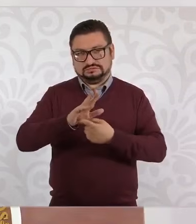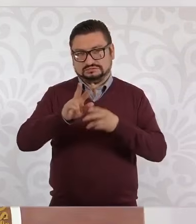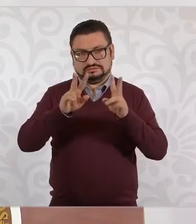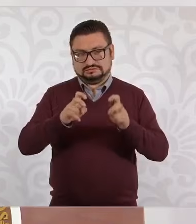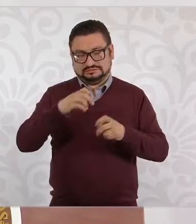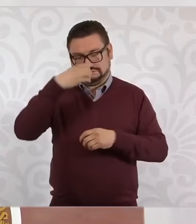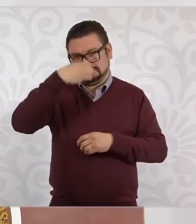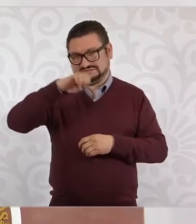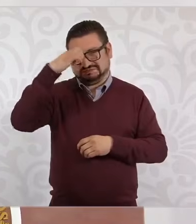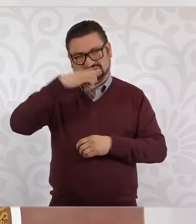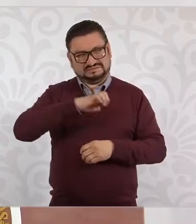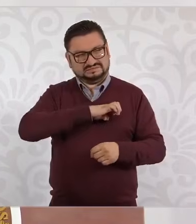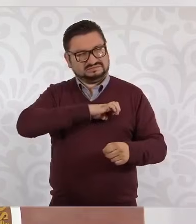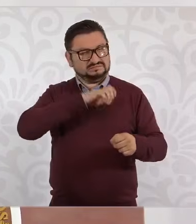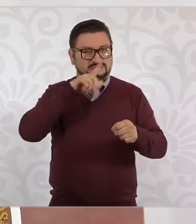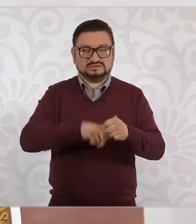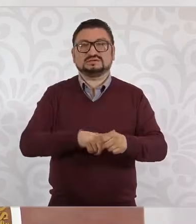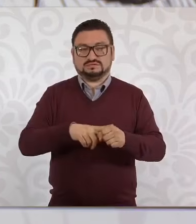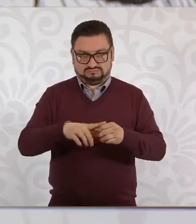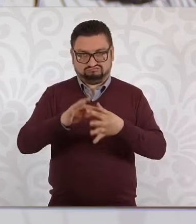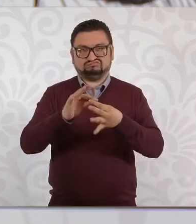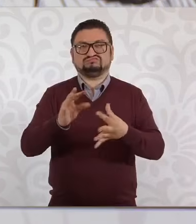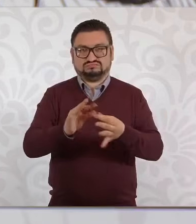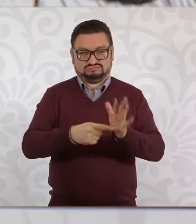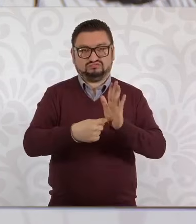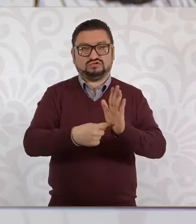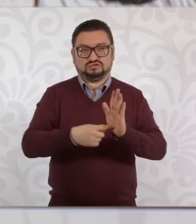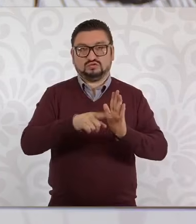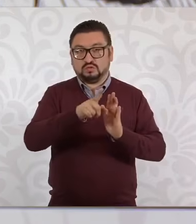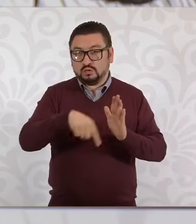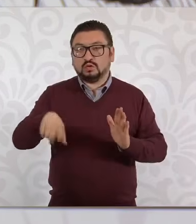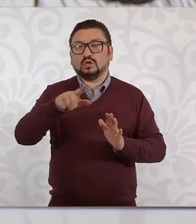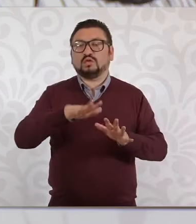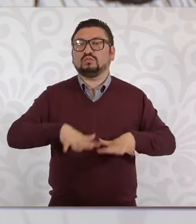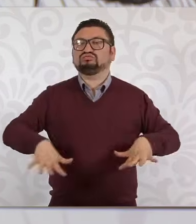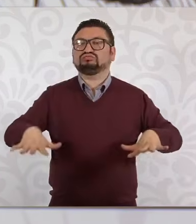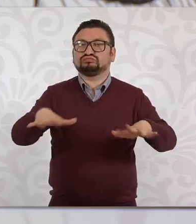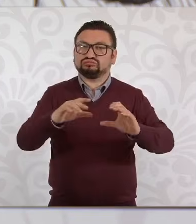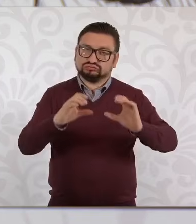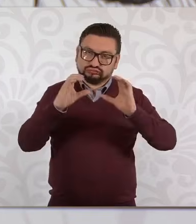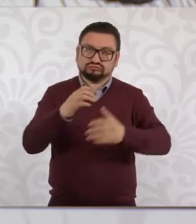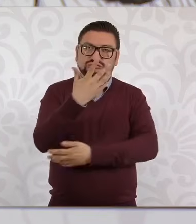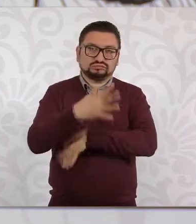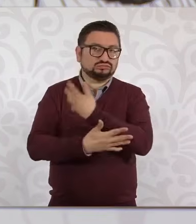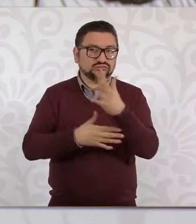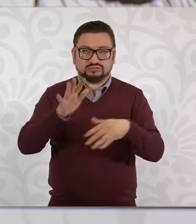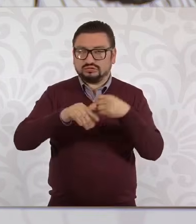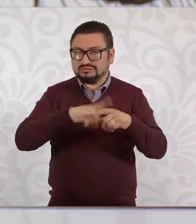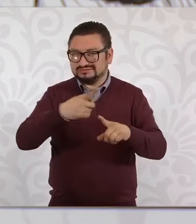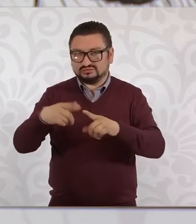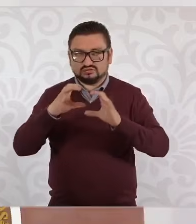especializado porque no queremos generar impactos ambientales negativos.